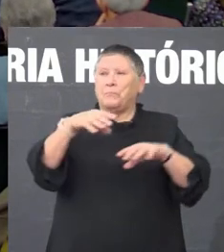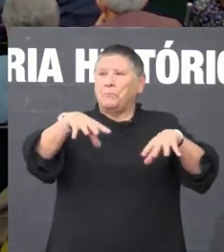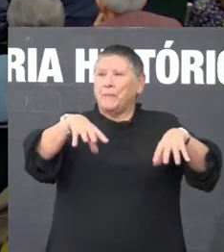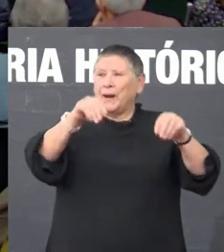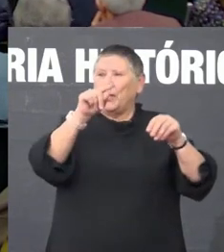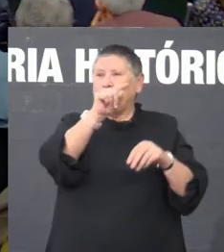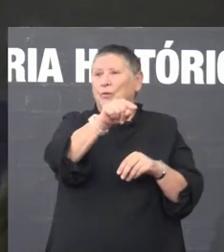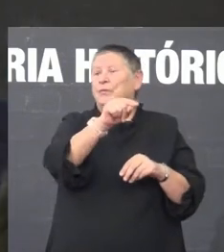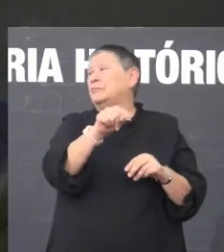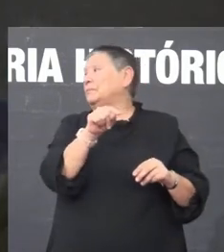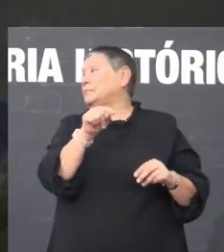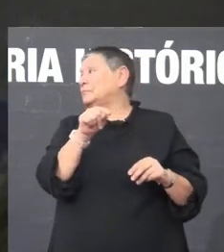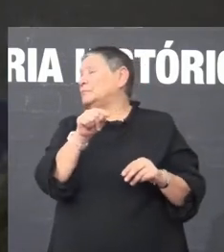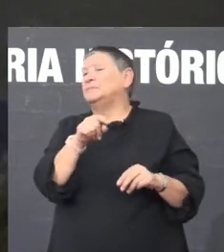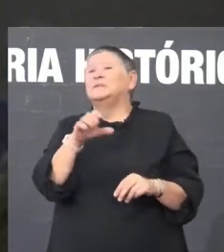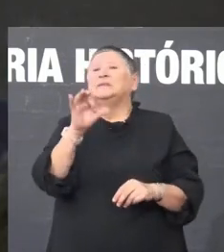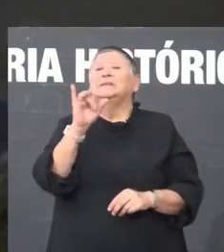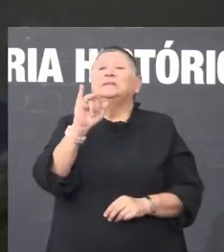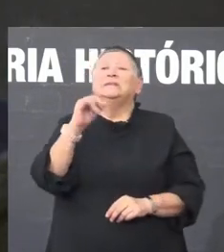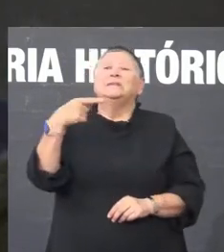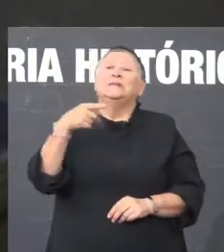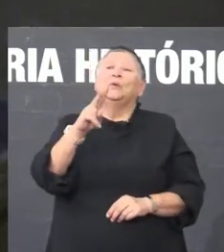Español dijo que no.